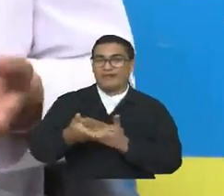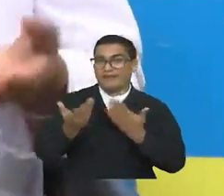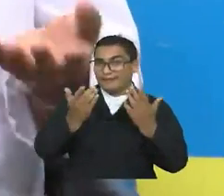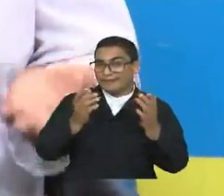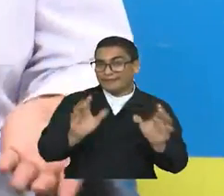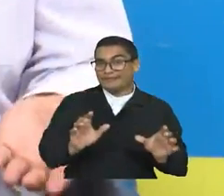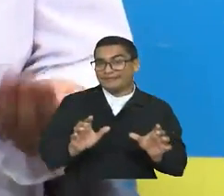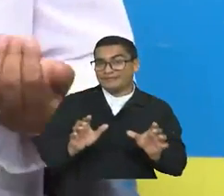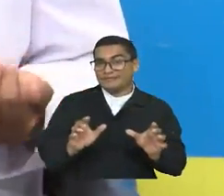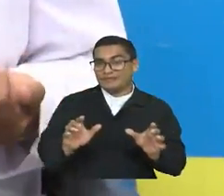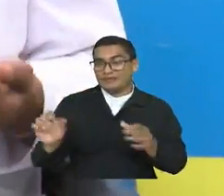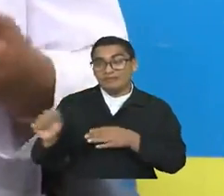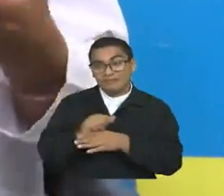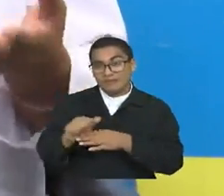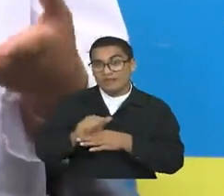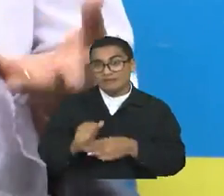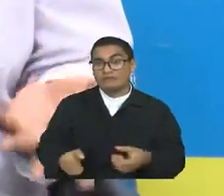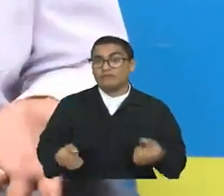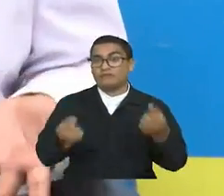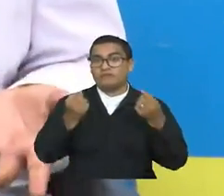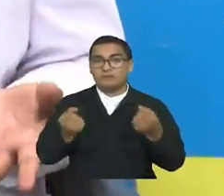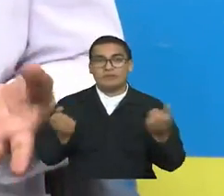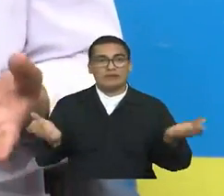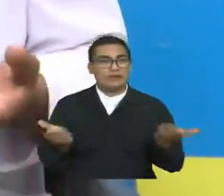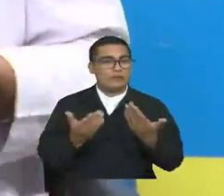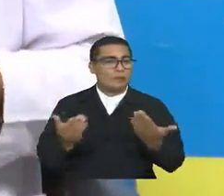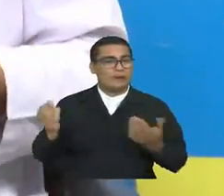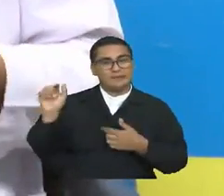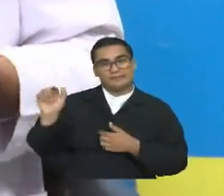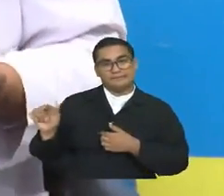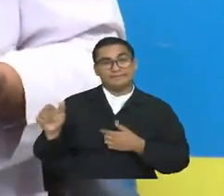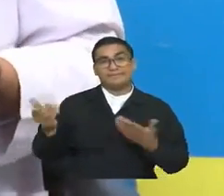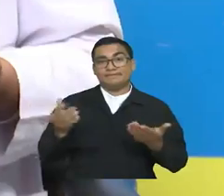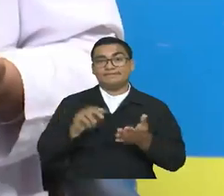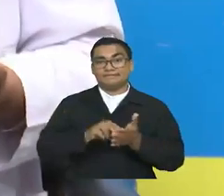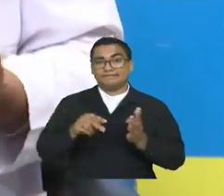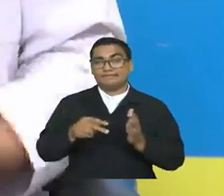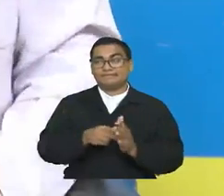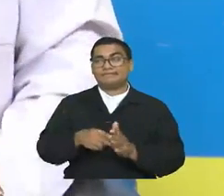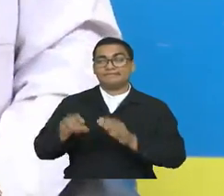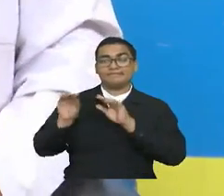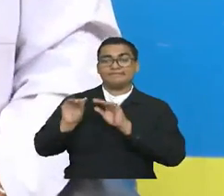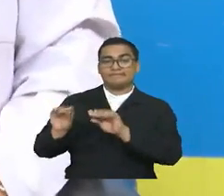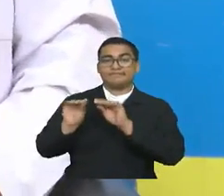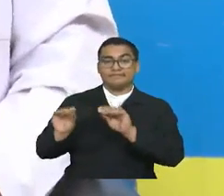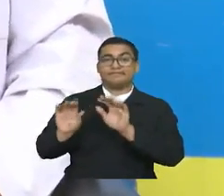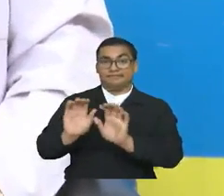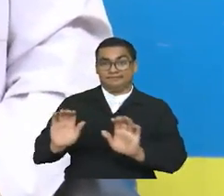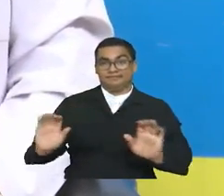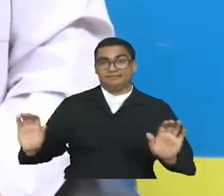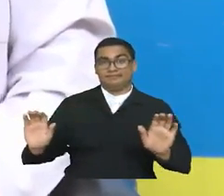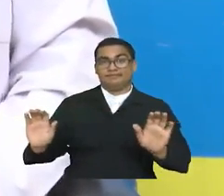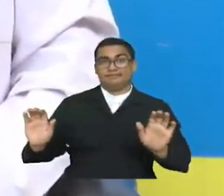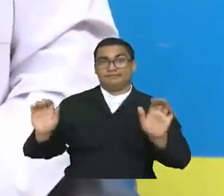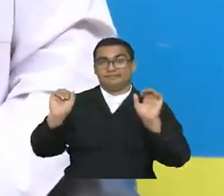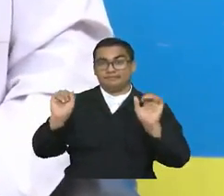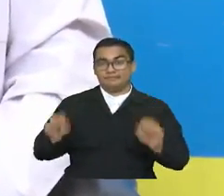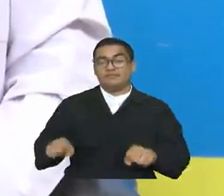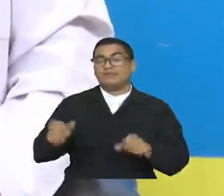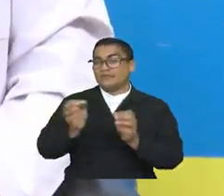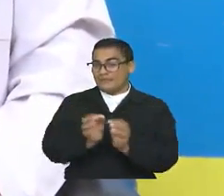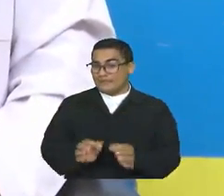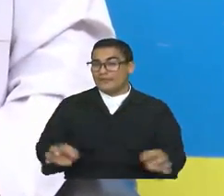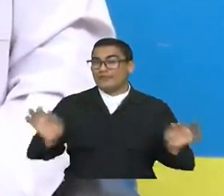ejercicio físico a ese niño que es obeso, a ese niño que es delgadito, crea hábito. Y el hábito es una pieza